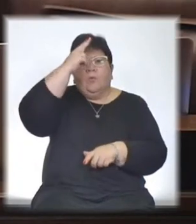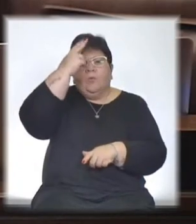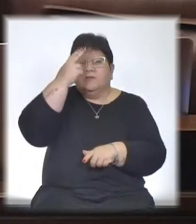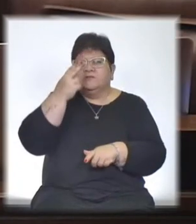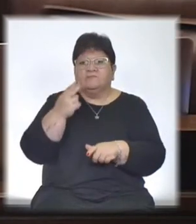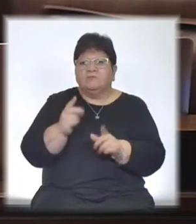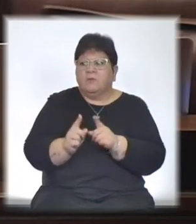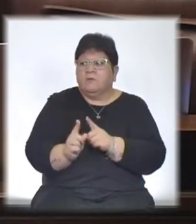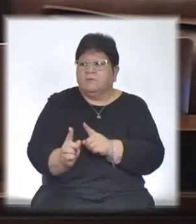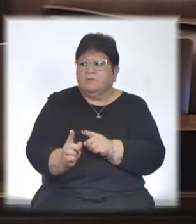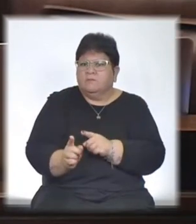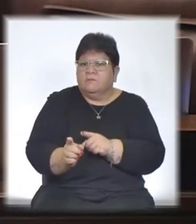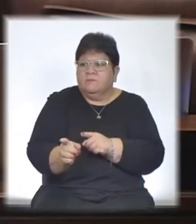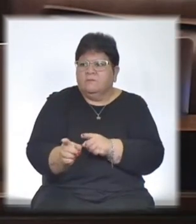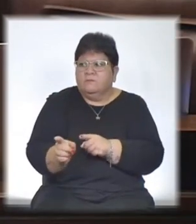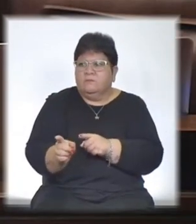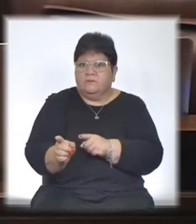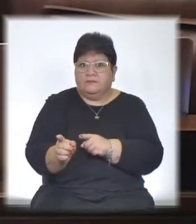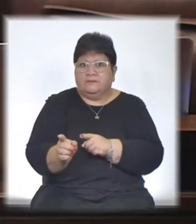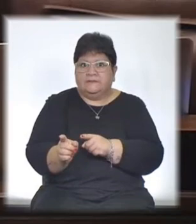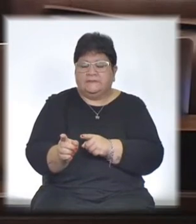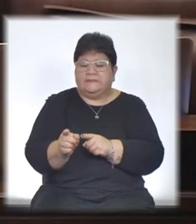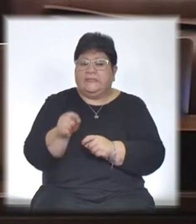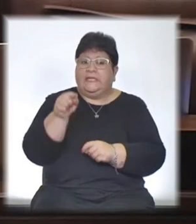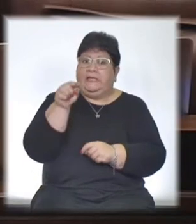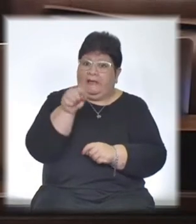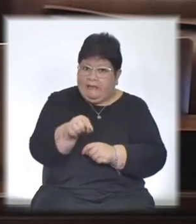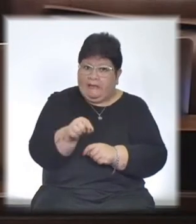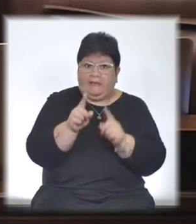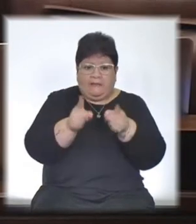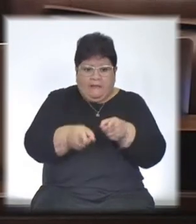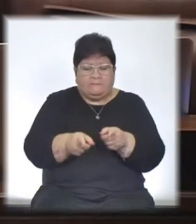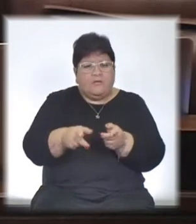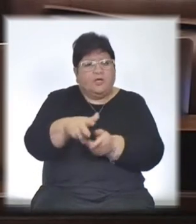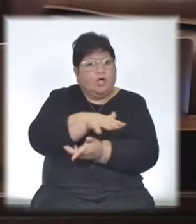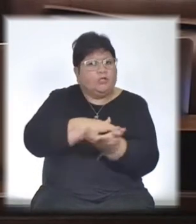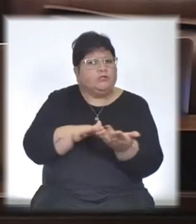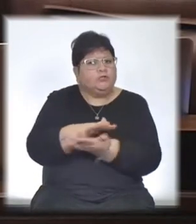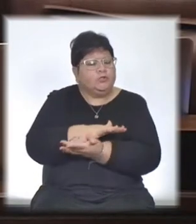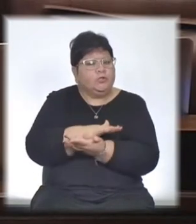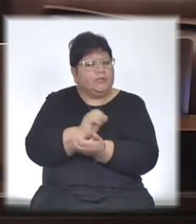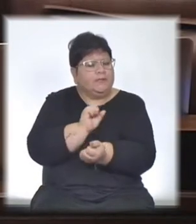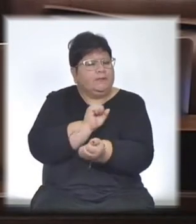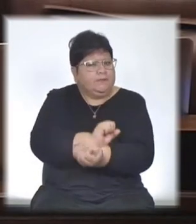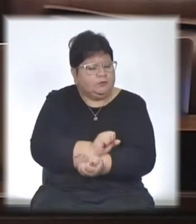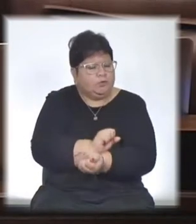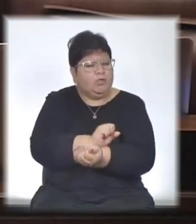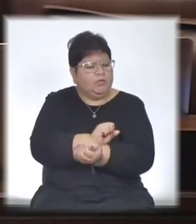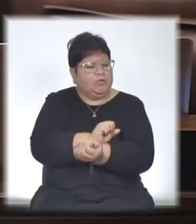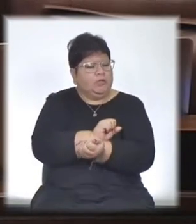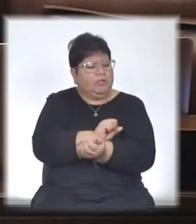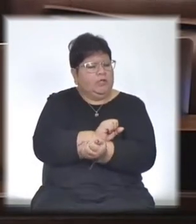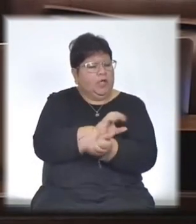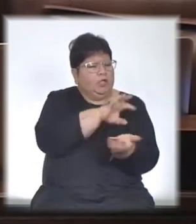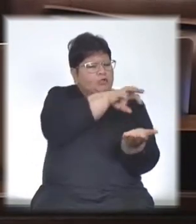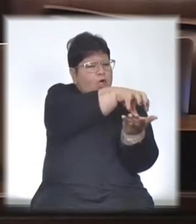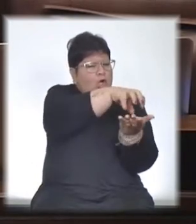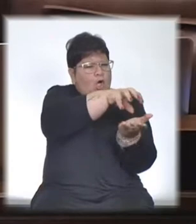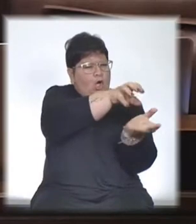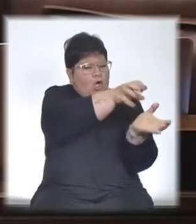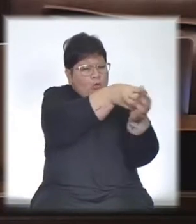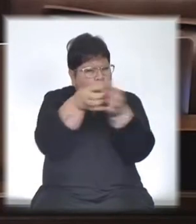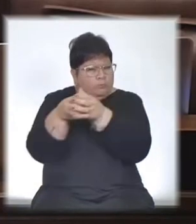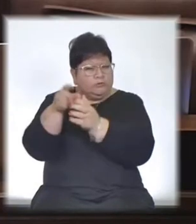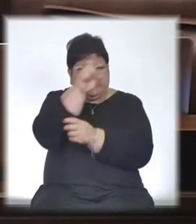Este proceso se dio en un marco de condiciones de prisión que los organismos internacionales que han estudiado este tema y